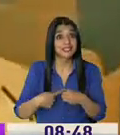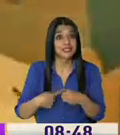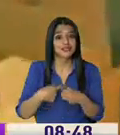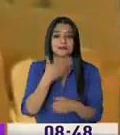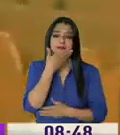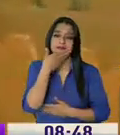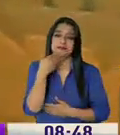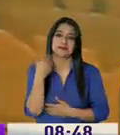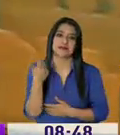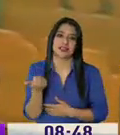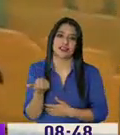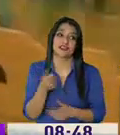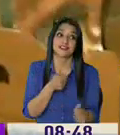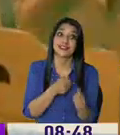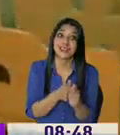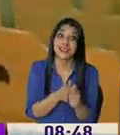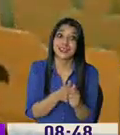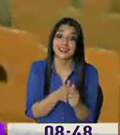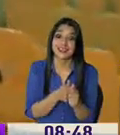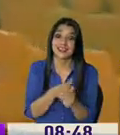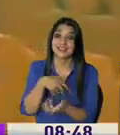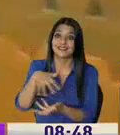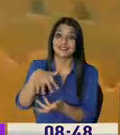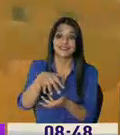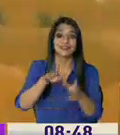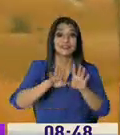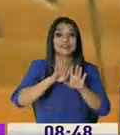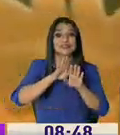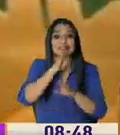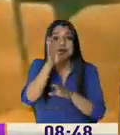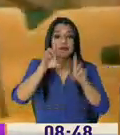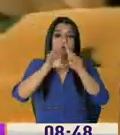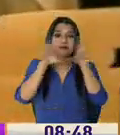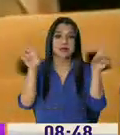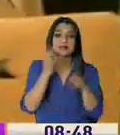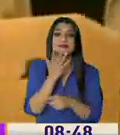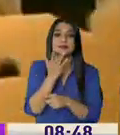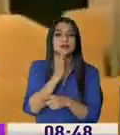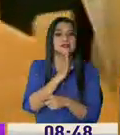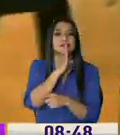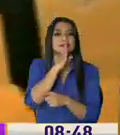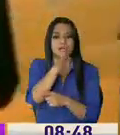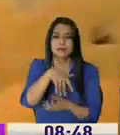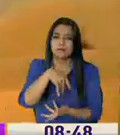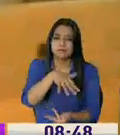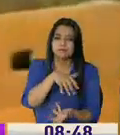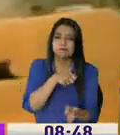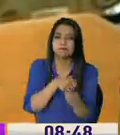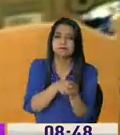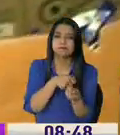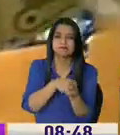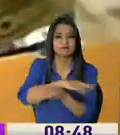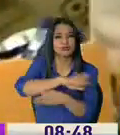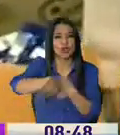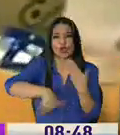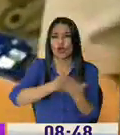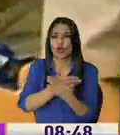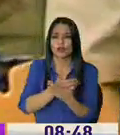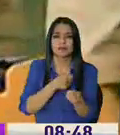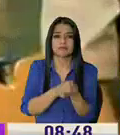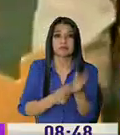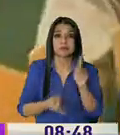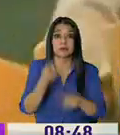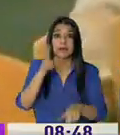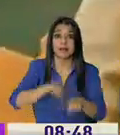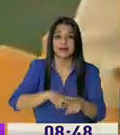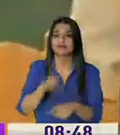mejor, está mucho más cerca. Siempre Corporación Favorita está dispuesta a colaborar en todo sentido. No es la primera